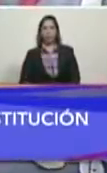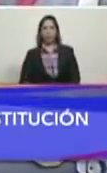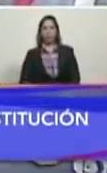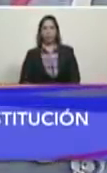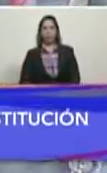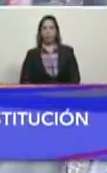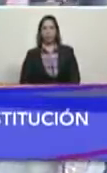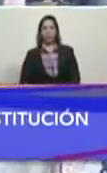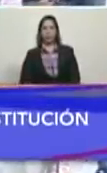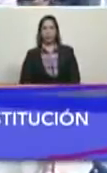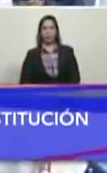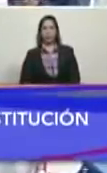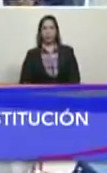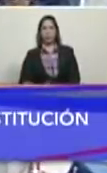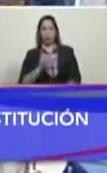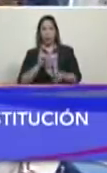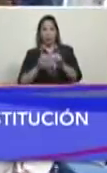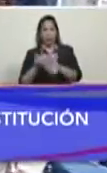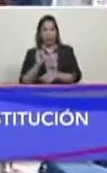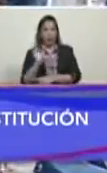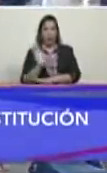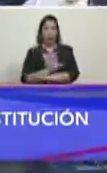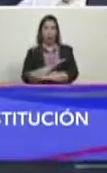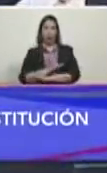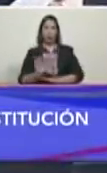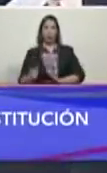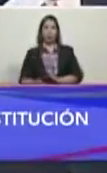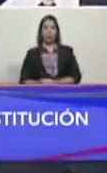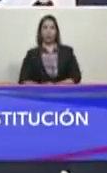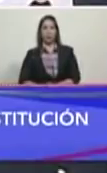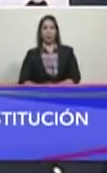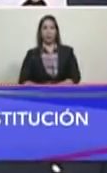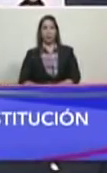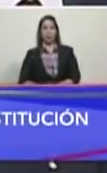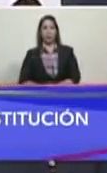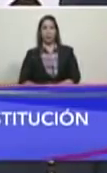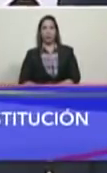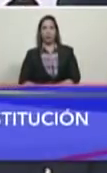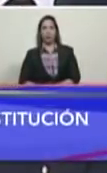Hay una canción, la gaita, que lo representa.